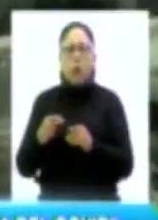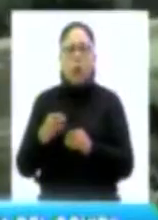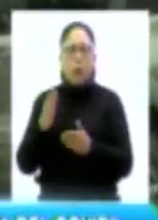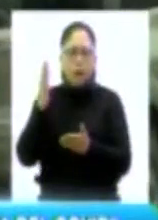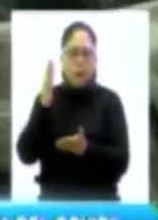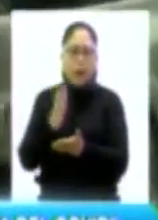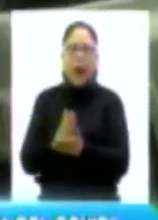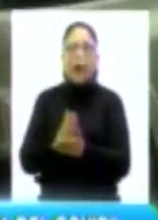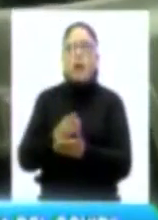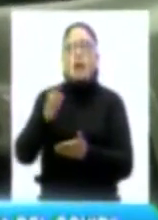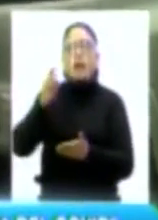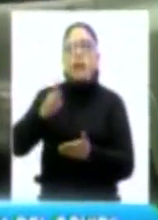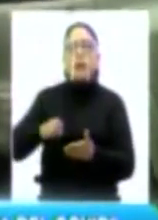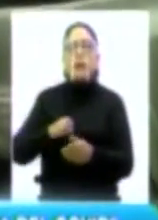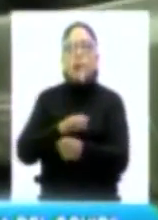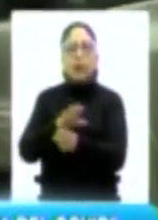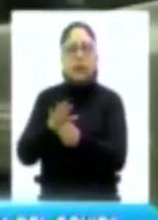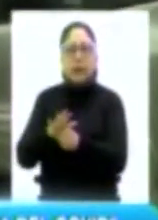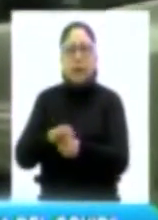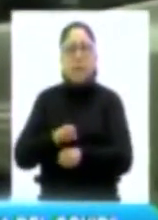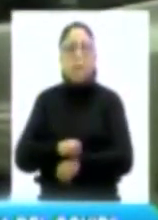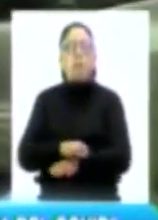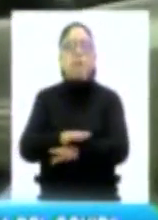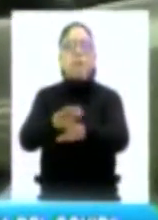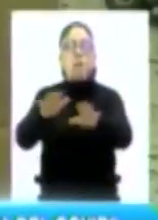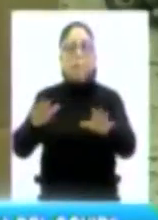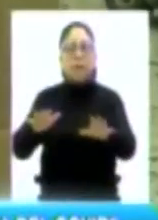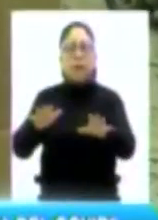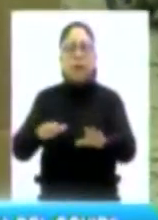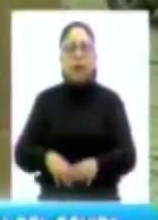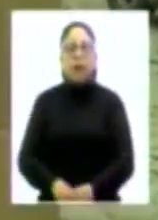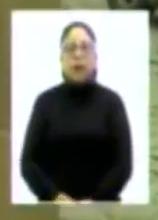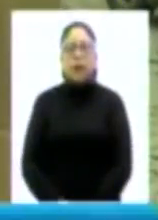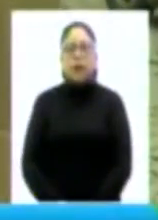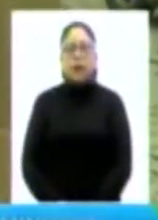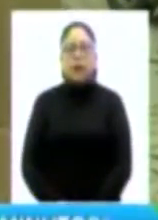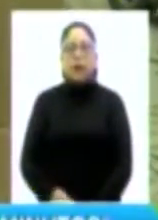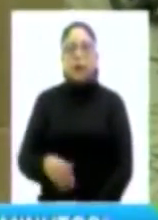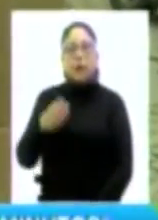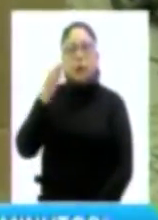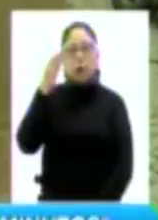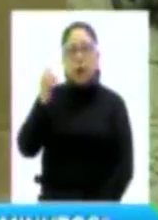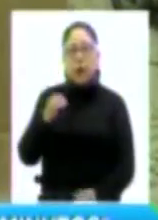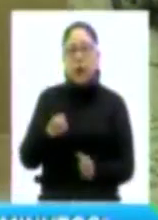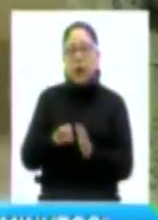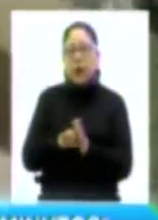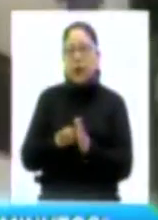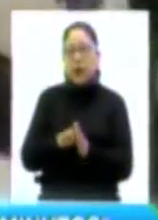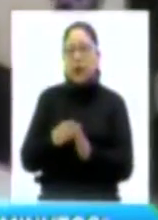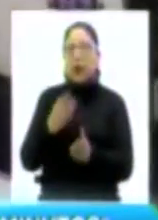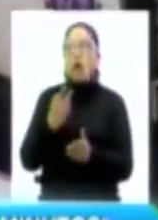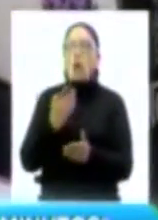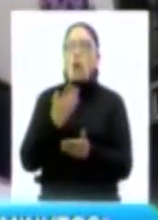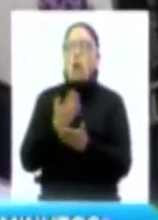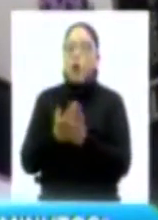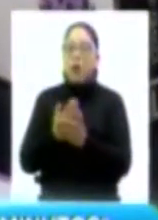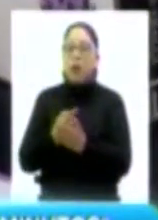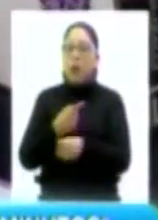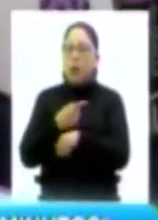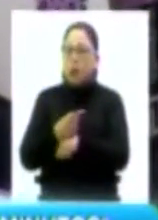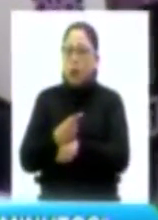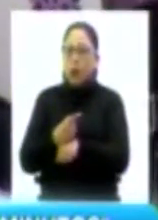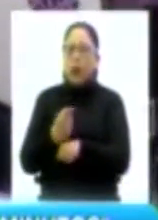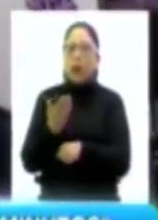enfermedad. ¿De qué manera? Porque al tener una información rápida, 15